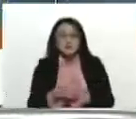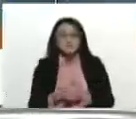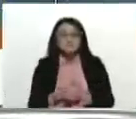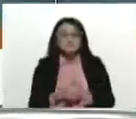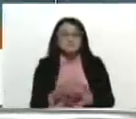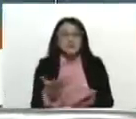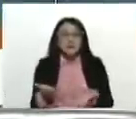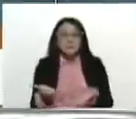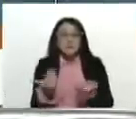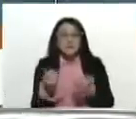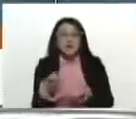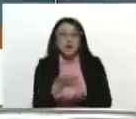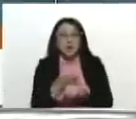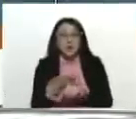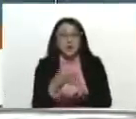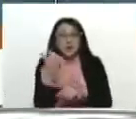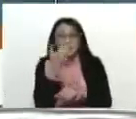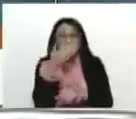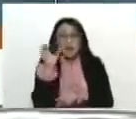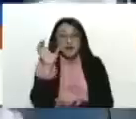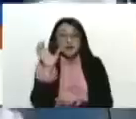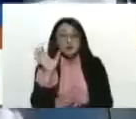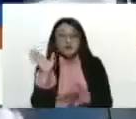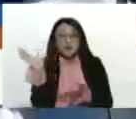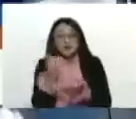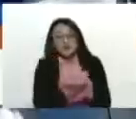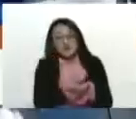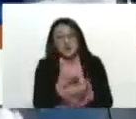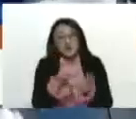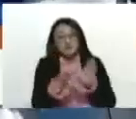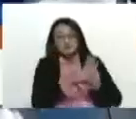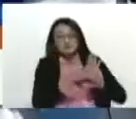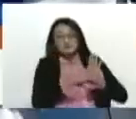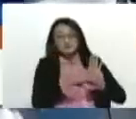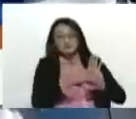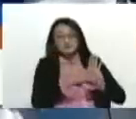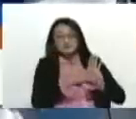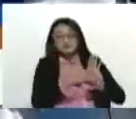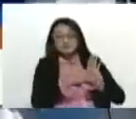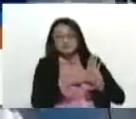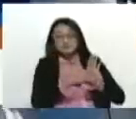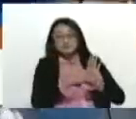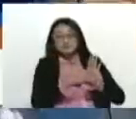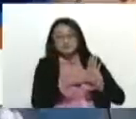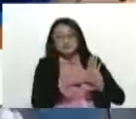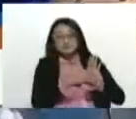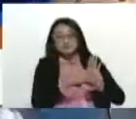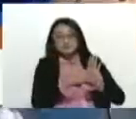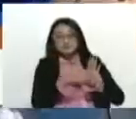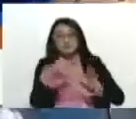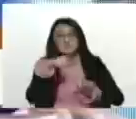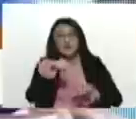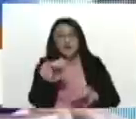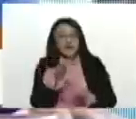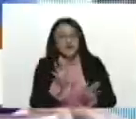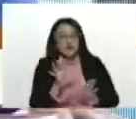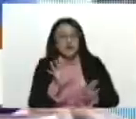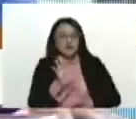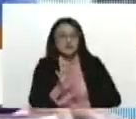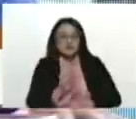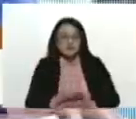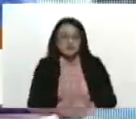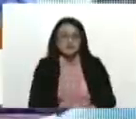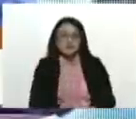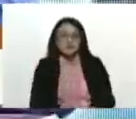a exigirle al gobierno imperialista que derogará el decreto no ellos son muy arrogantes